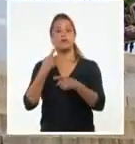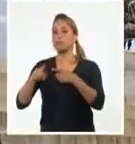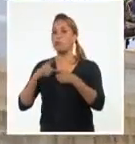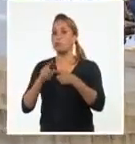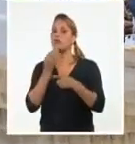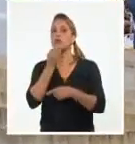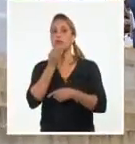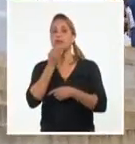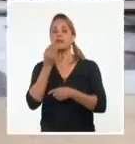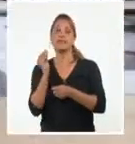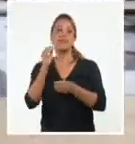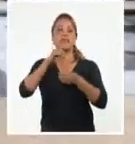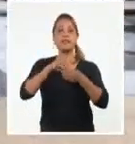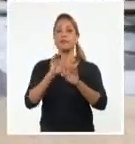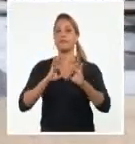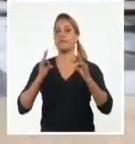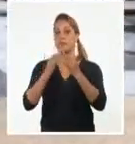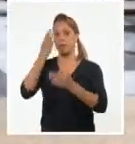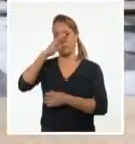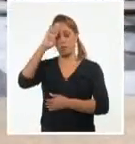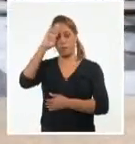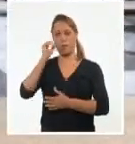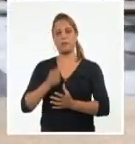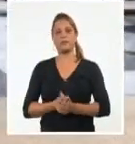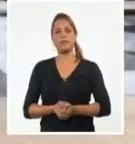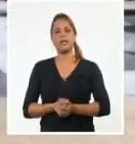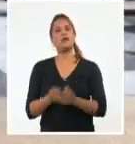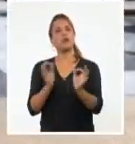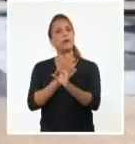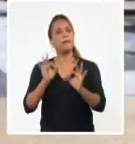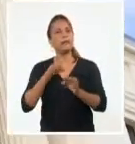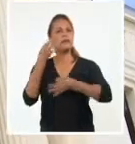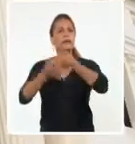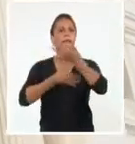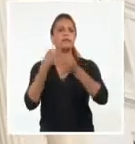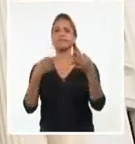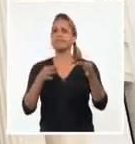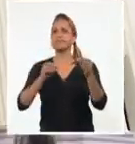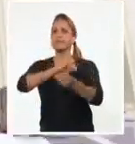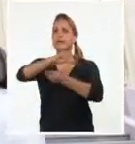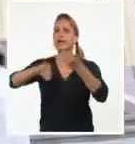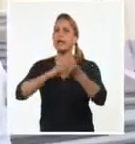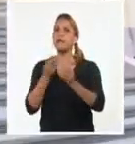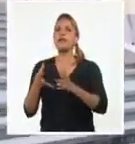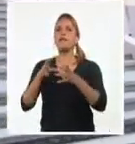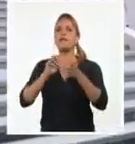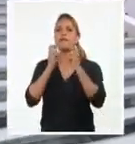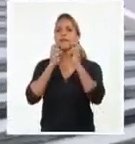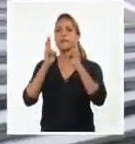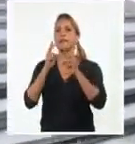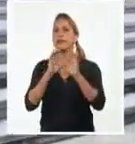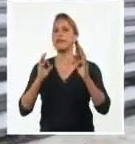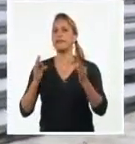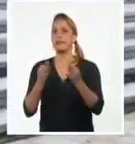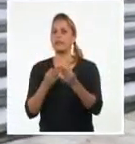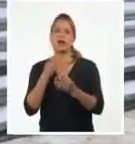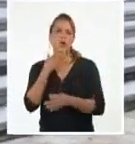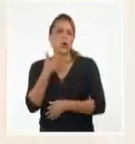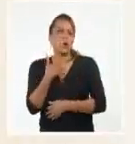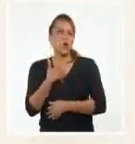cubana. Los expertos miembros de la comisión afirman que este documento transforma el régimen de filiación. ¿Cómo se